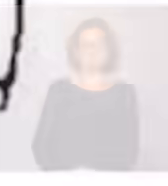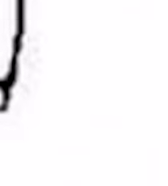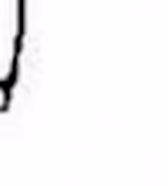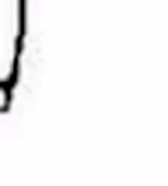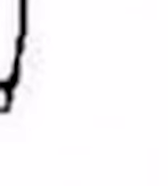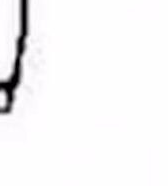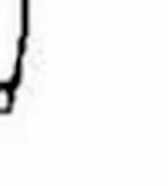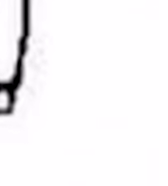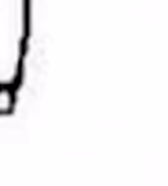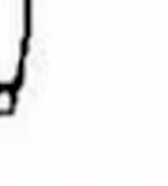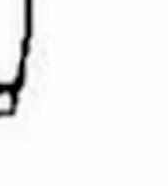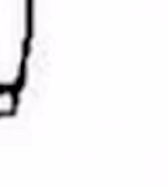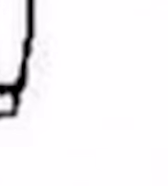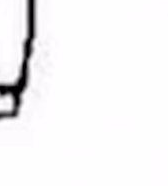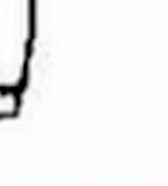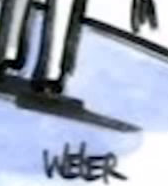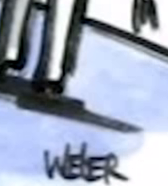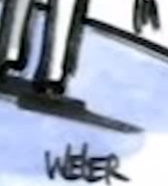a la vez